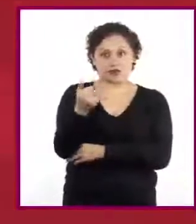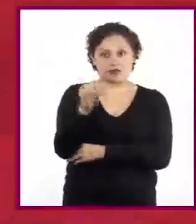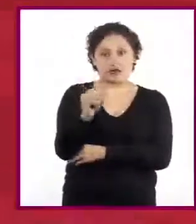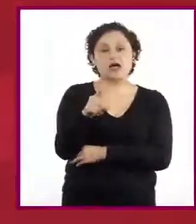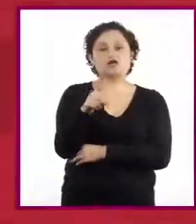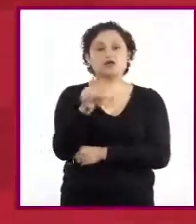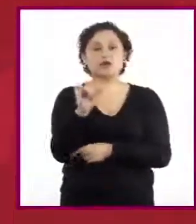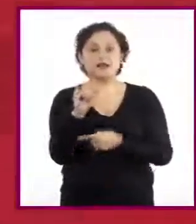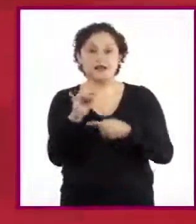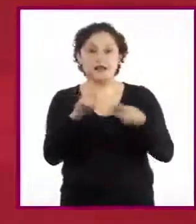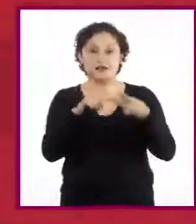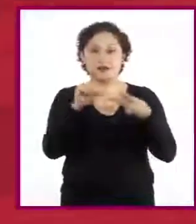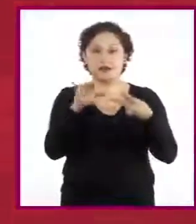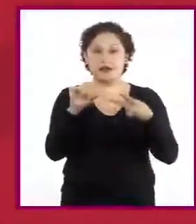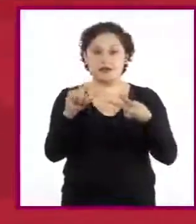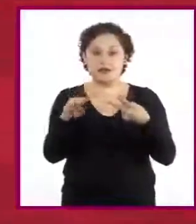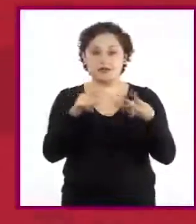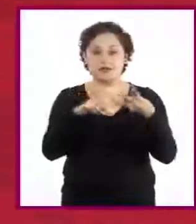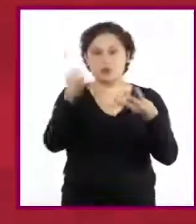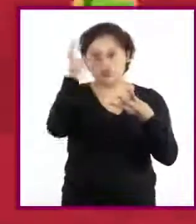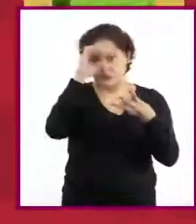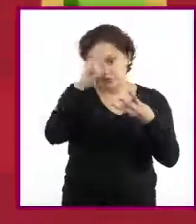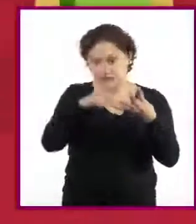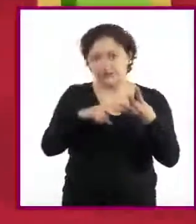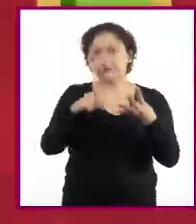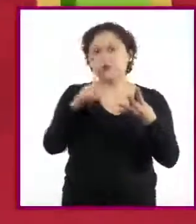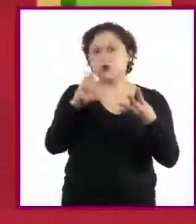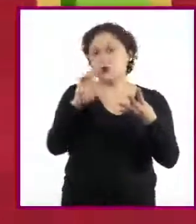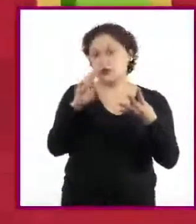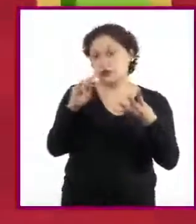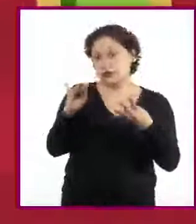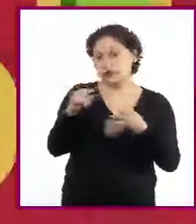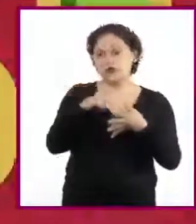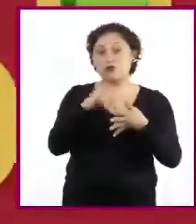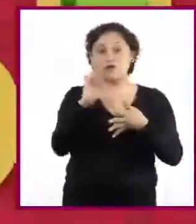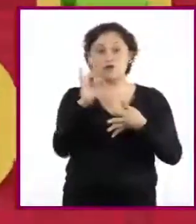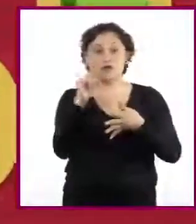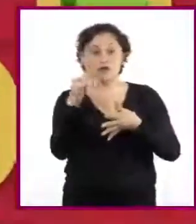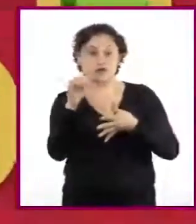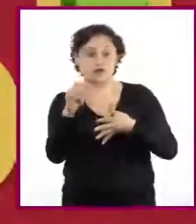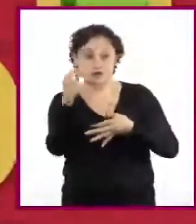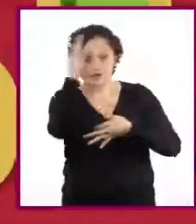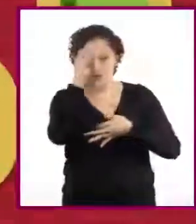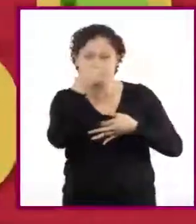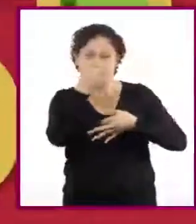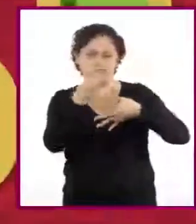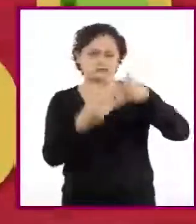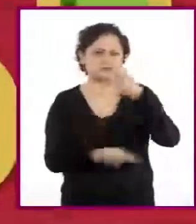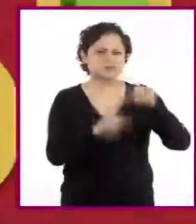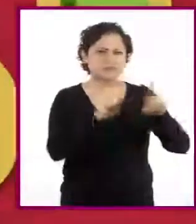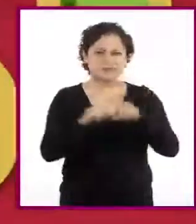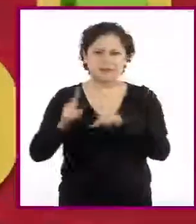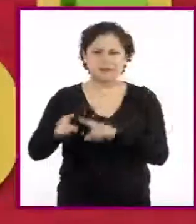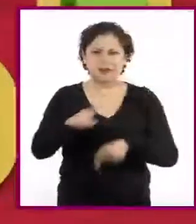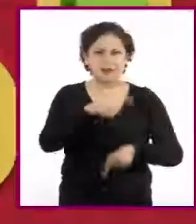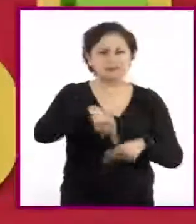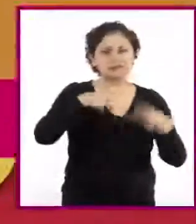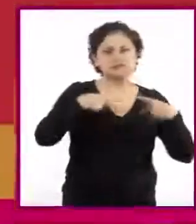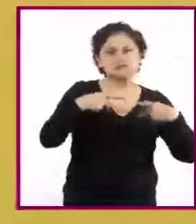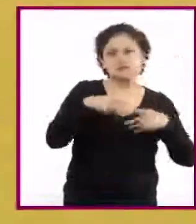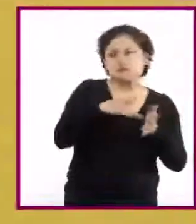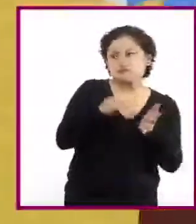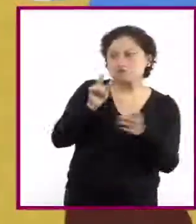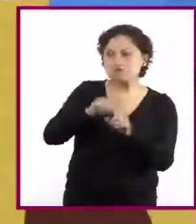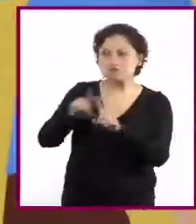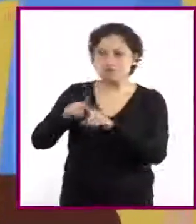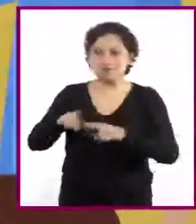literarios, académicos, científicos, críticos, filosóficos y muchos más. En fin, hay para todo público y suelen ser breves.